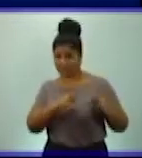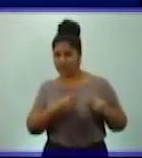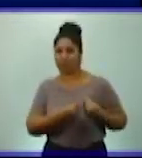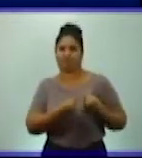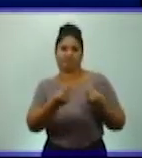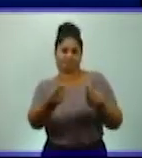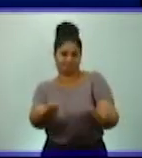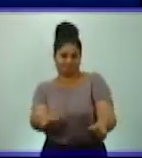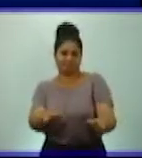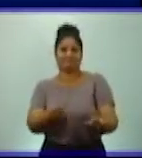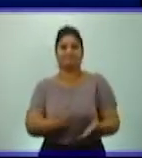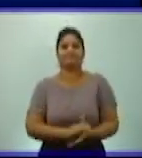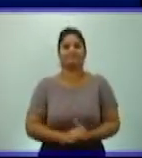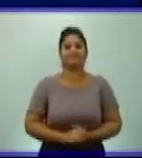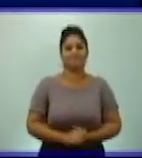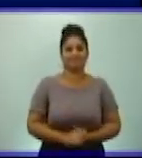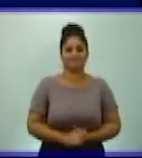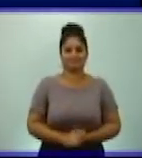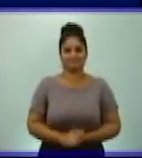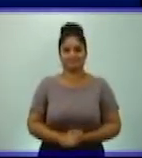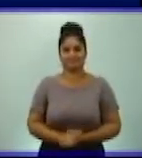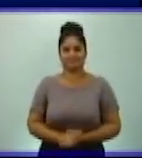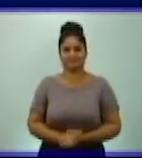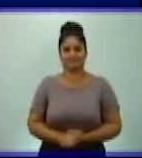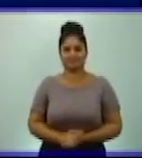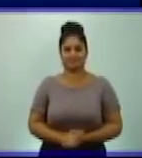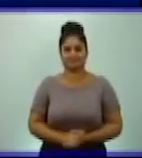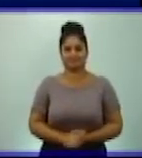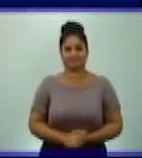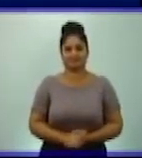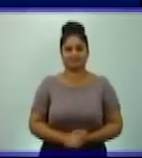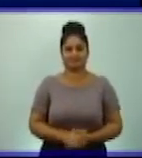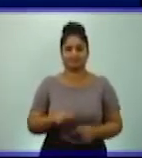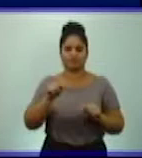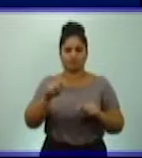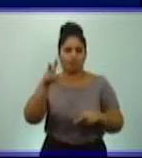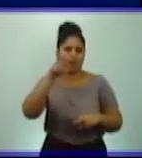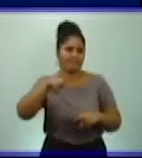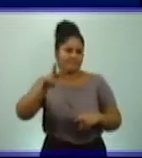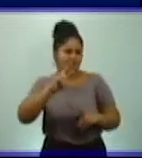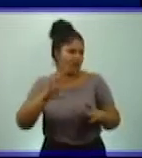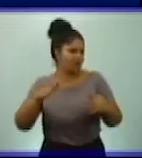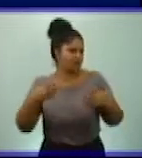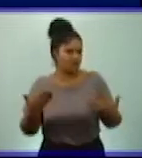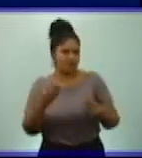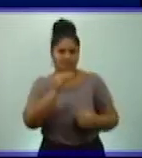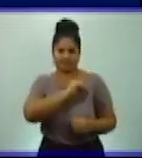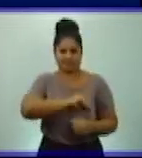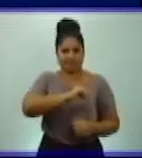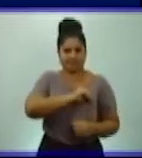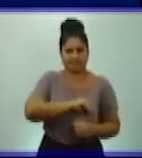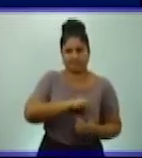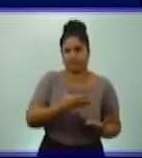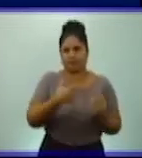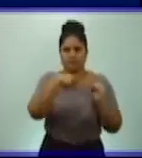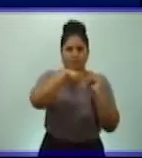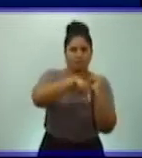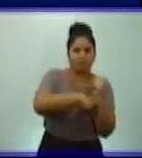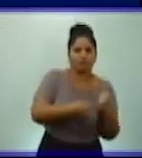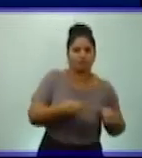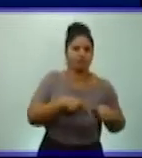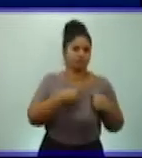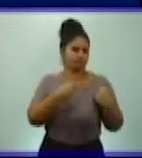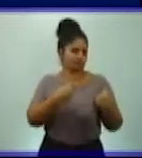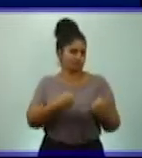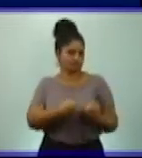plantea que quiere que le vea entonces el corazón, que le vea los sentimientos, lo más profundo, lo más íntimo que tiene dentro